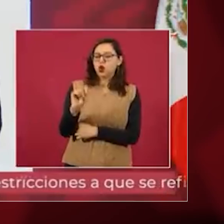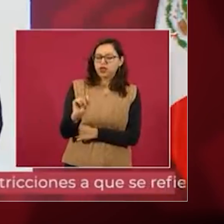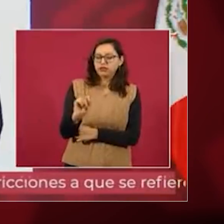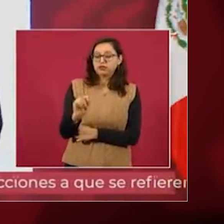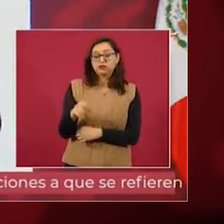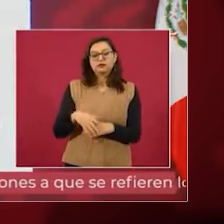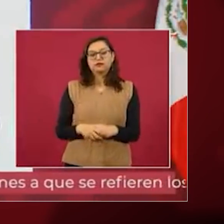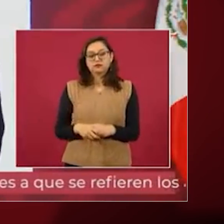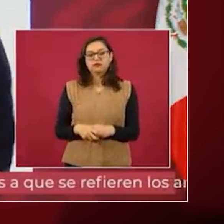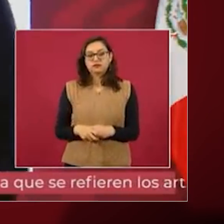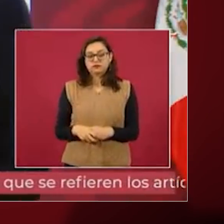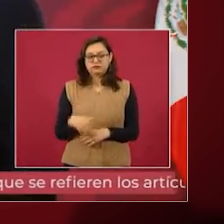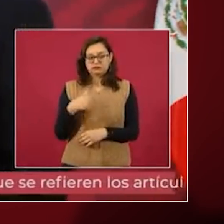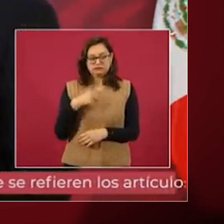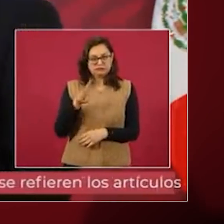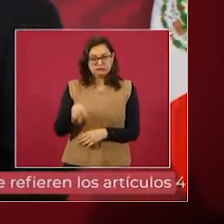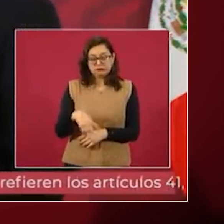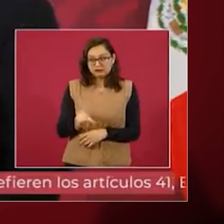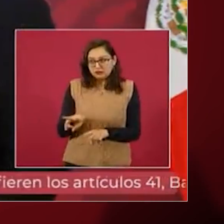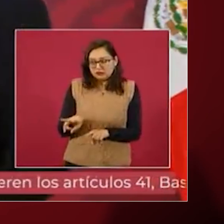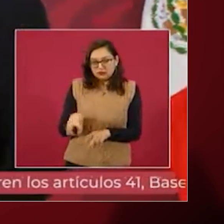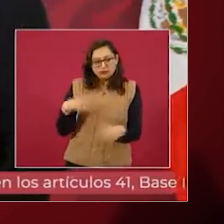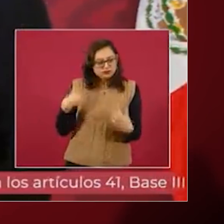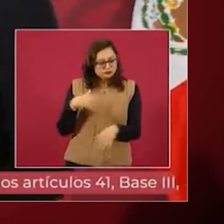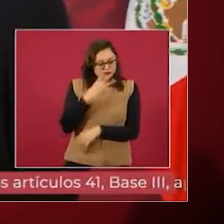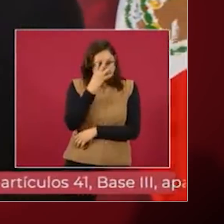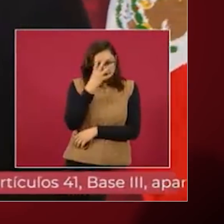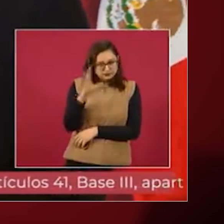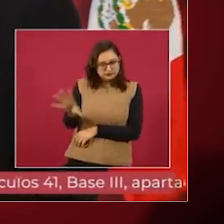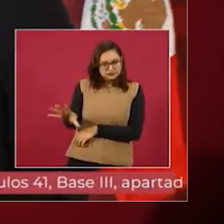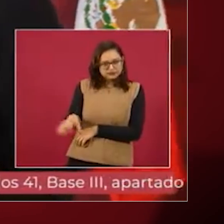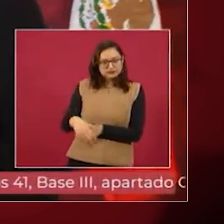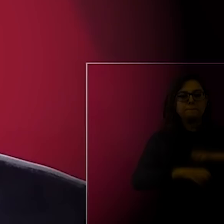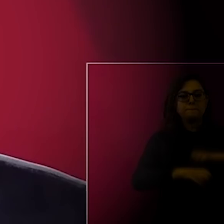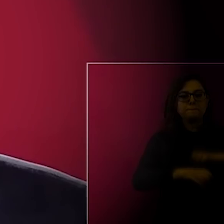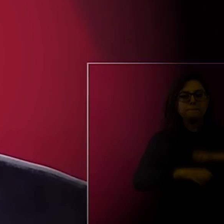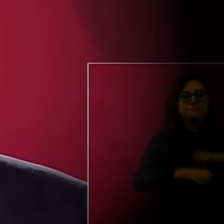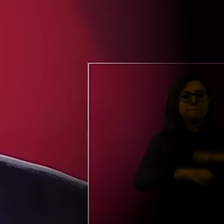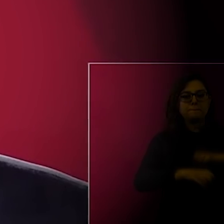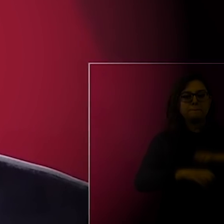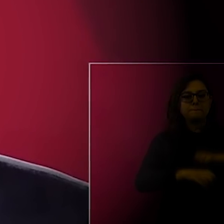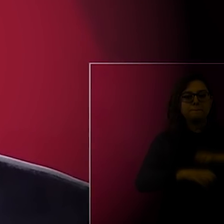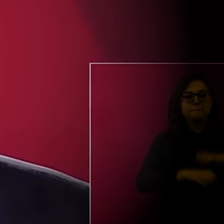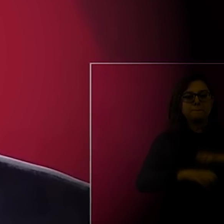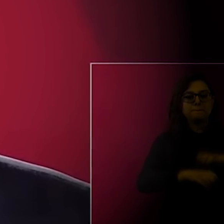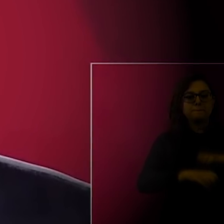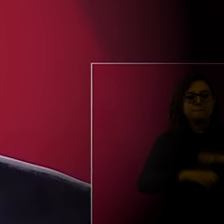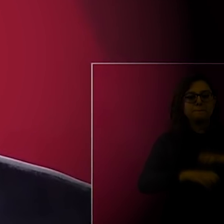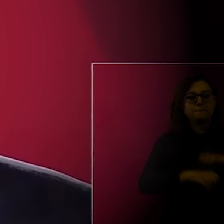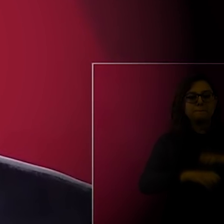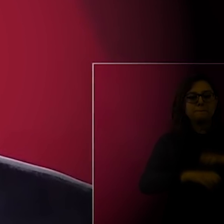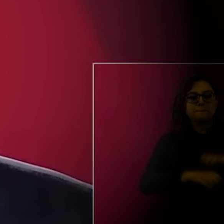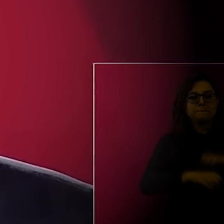Imagínense, se me cae la cara de pena, de vergüenza. Y es que el presidente no solo ataca